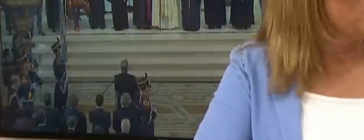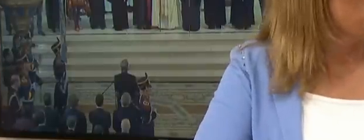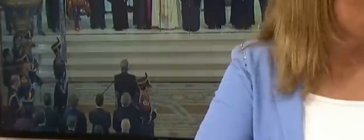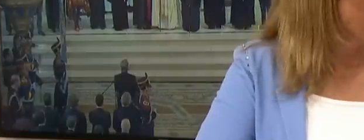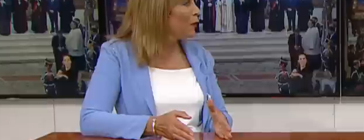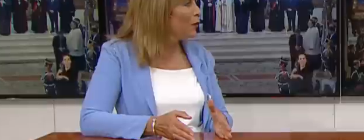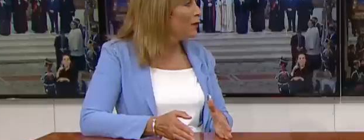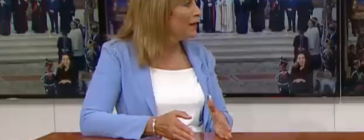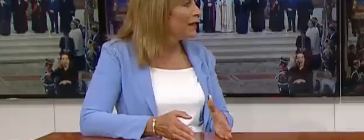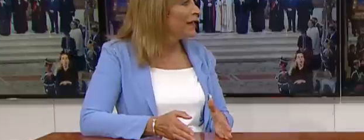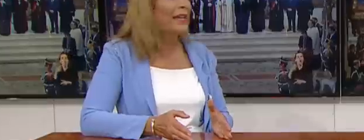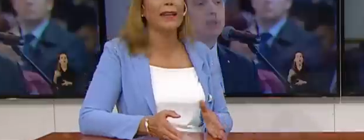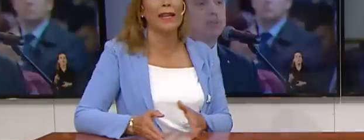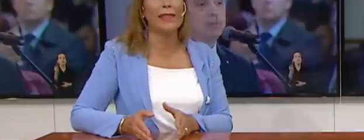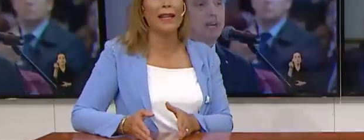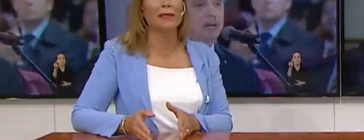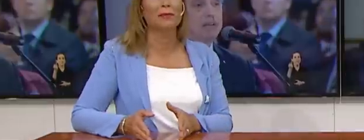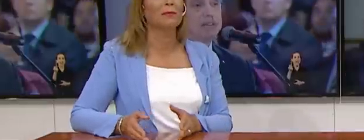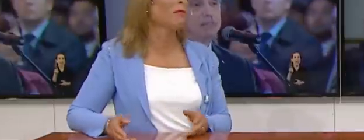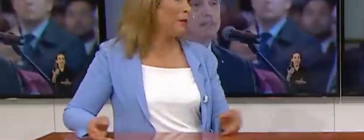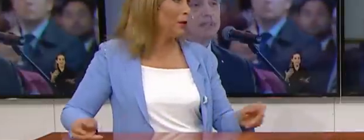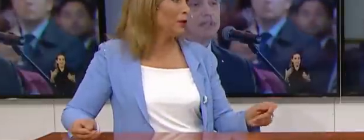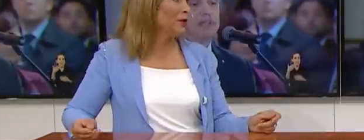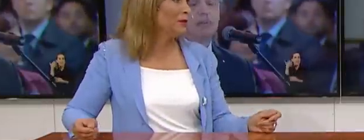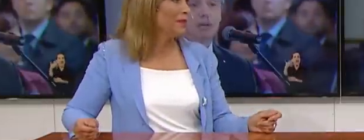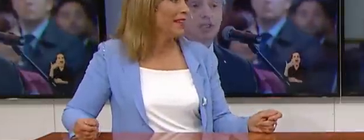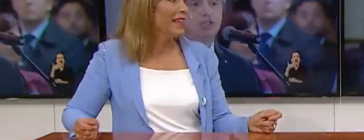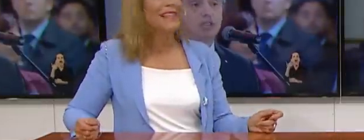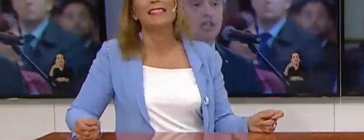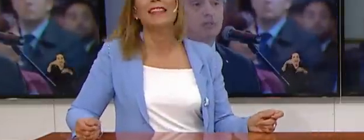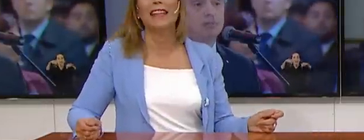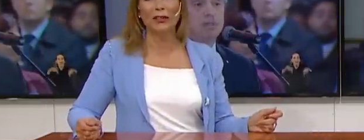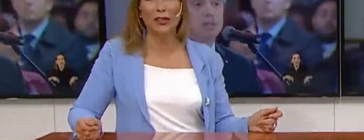Federico, va por un lado y la realidad va por otro. Sigue, Néstor.